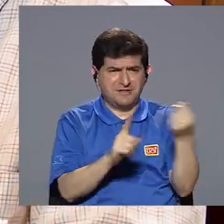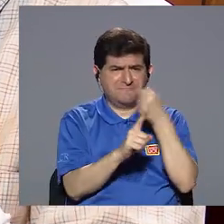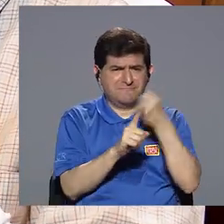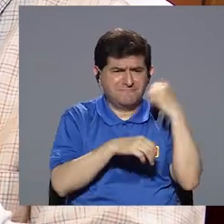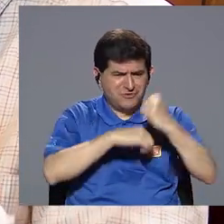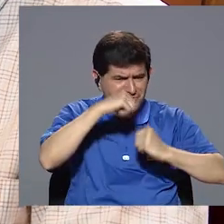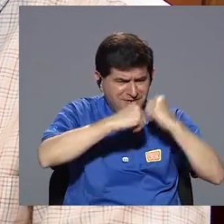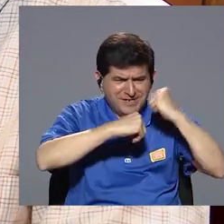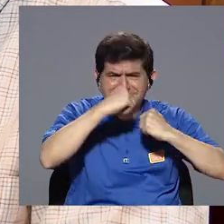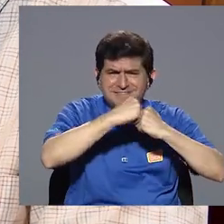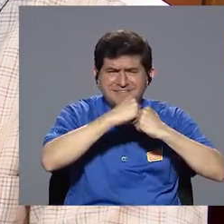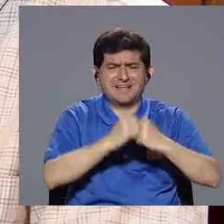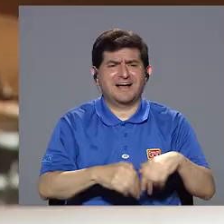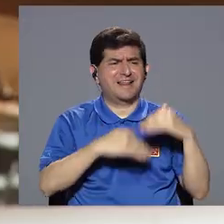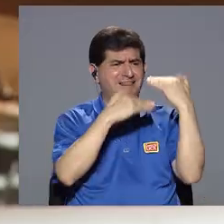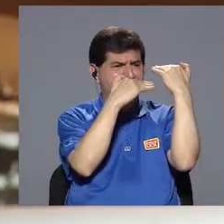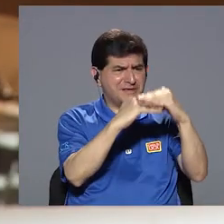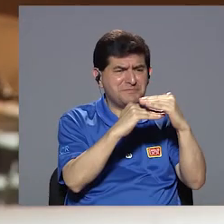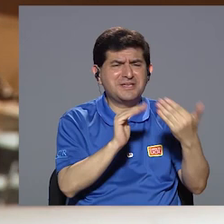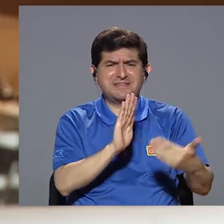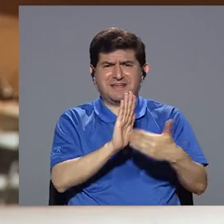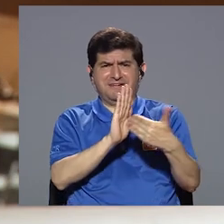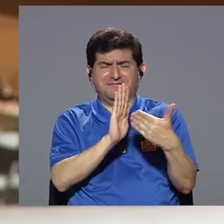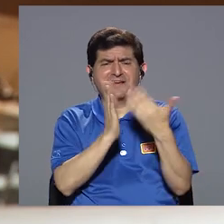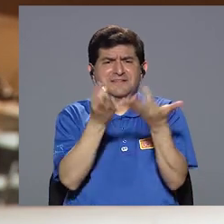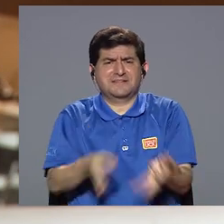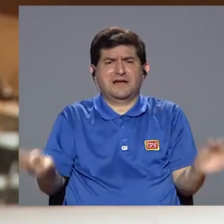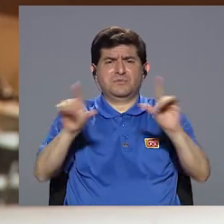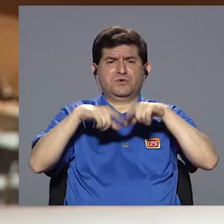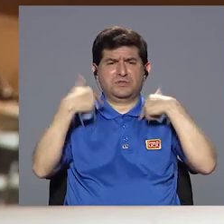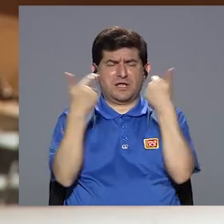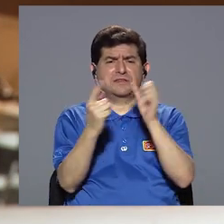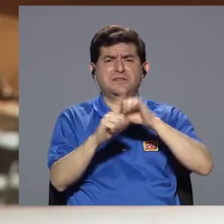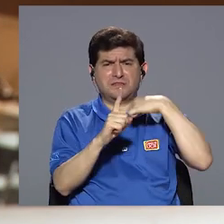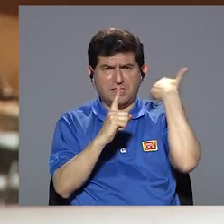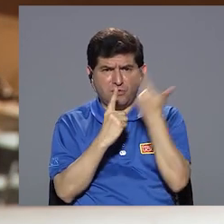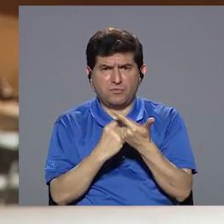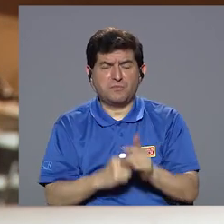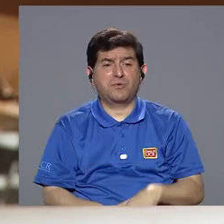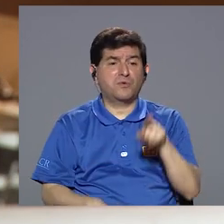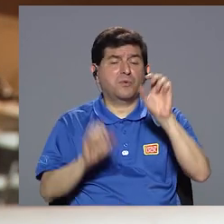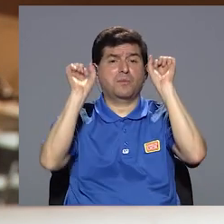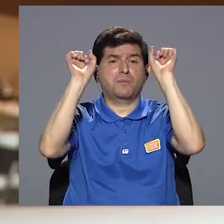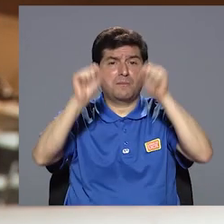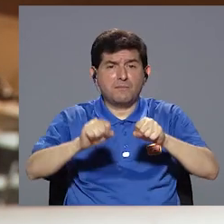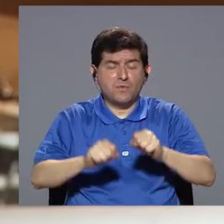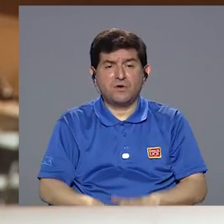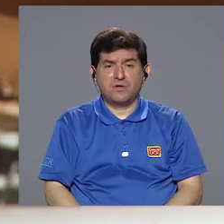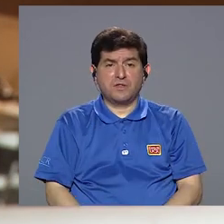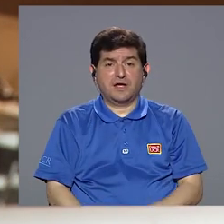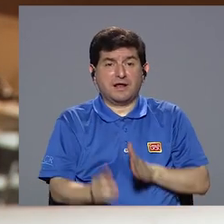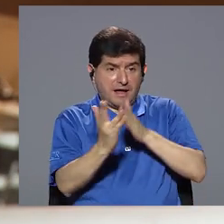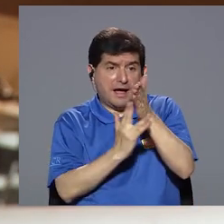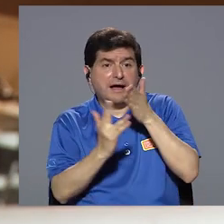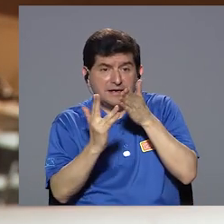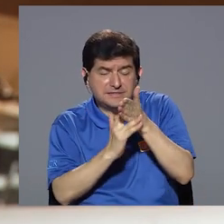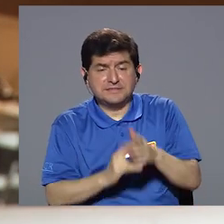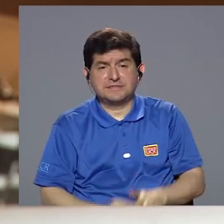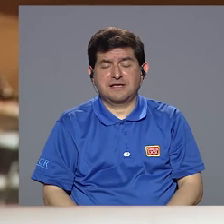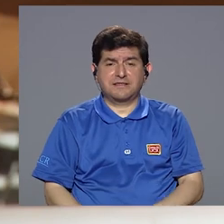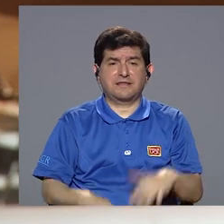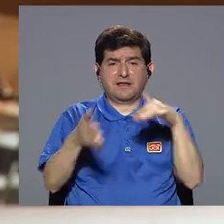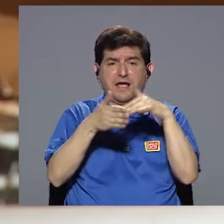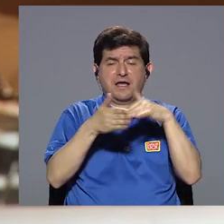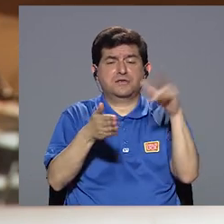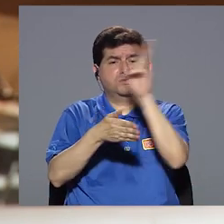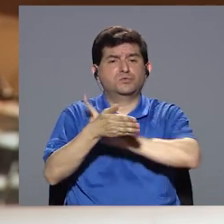de violencia estructural que limita y perjudica a importantes sectores sociales para que tengan el privilegio o